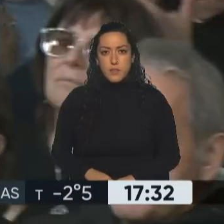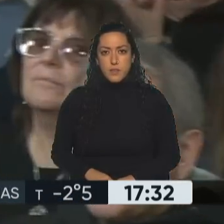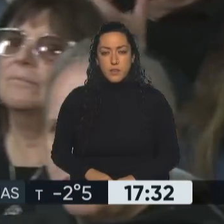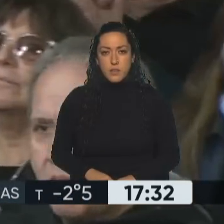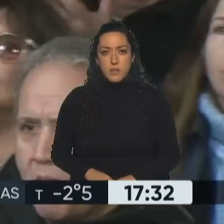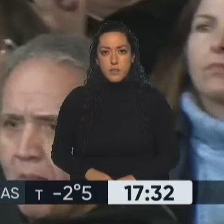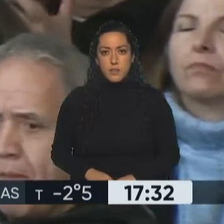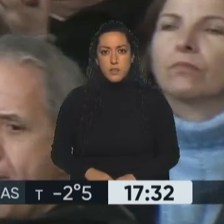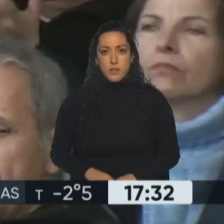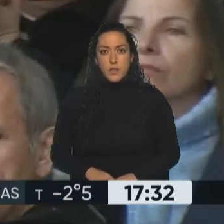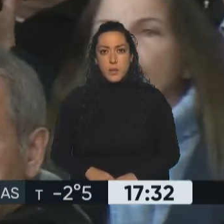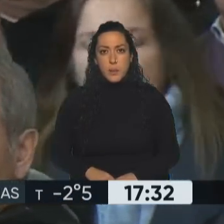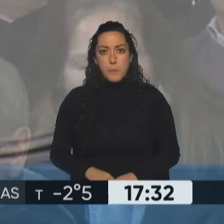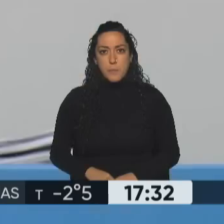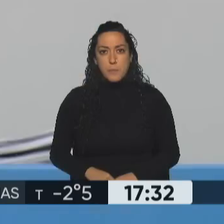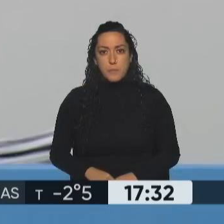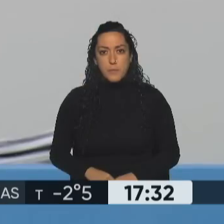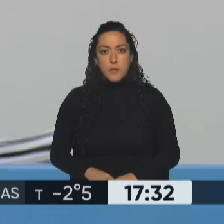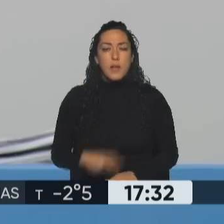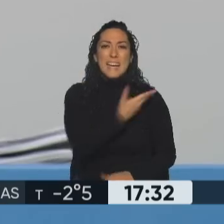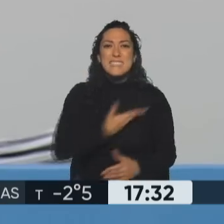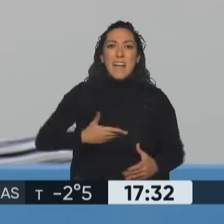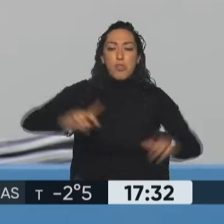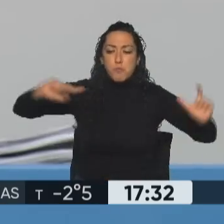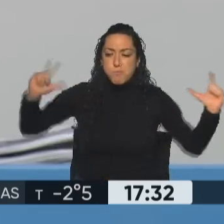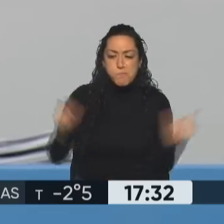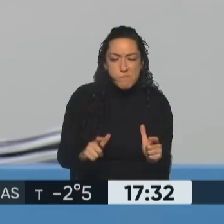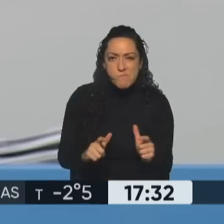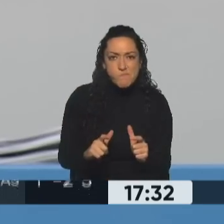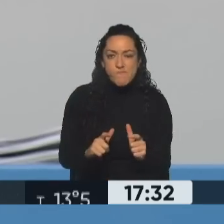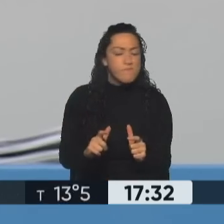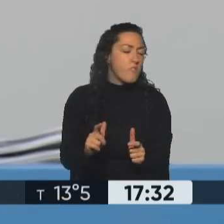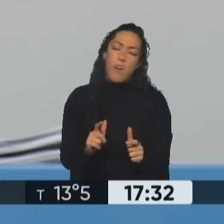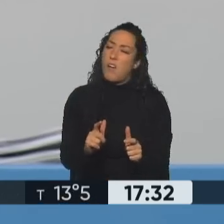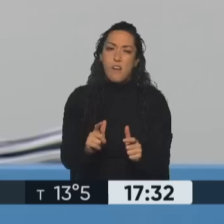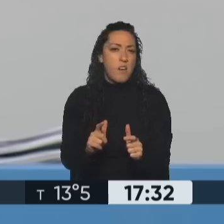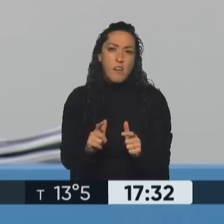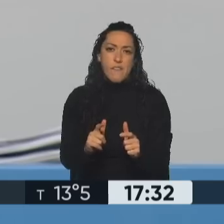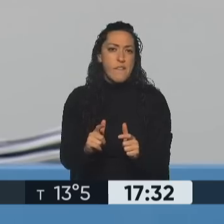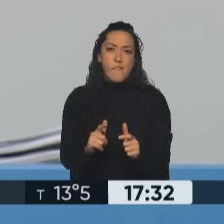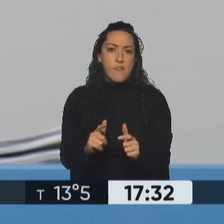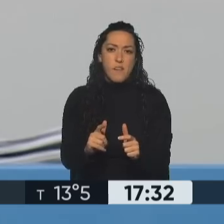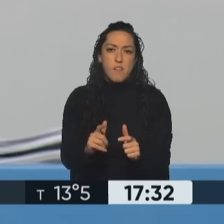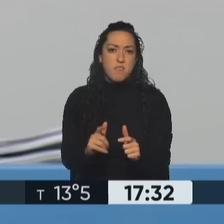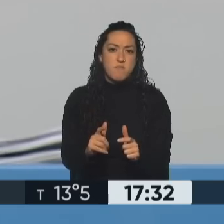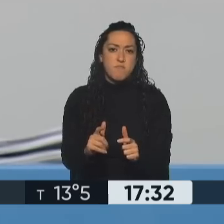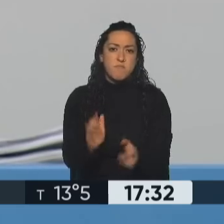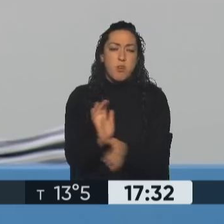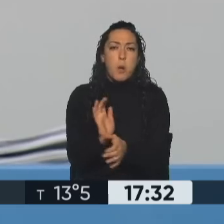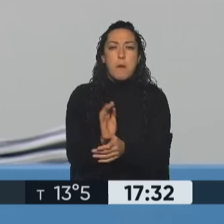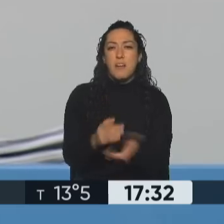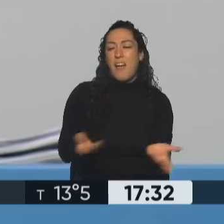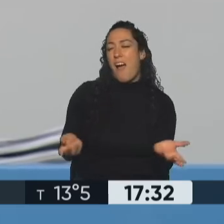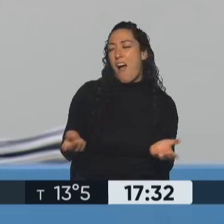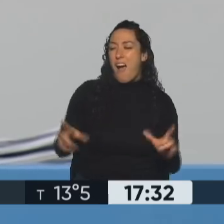La reducción al mínimo del Estado es solamente un ejercicio que sirve para quedar